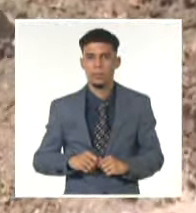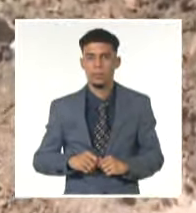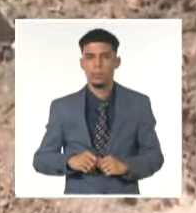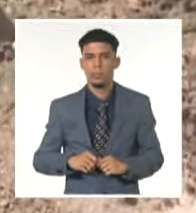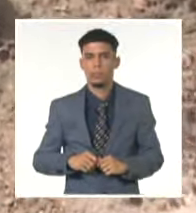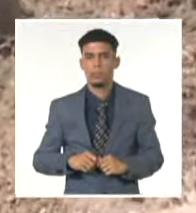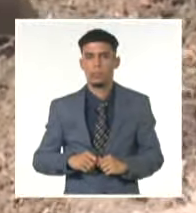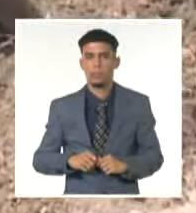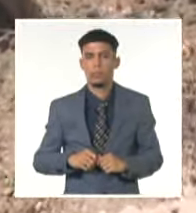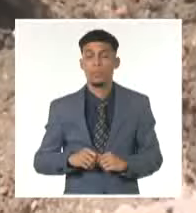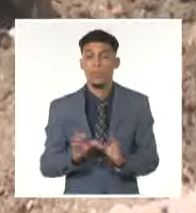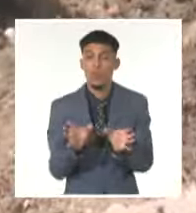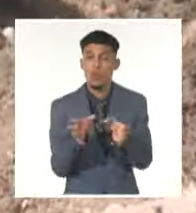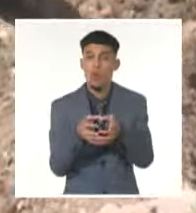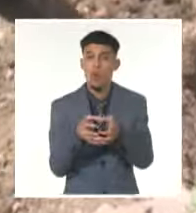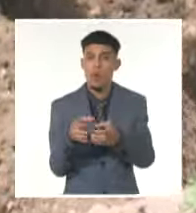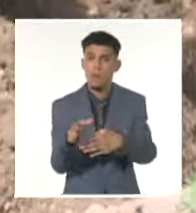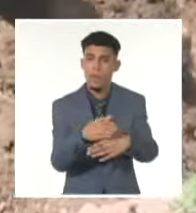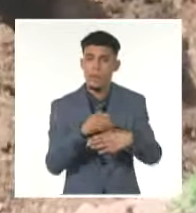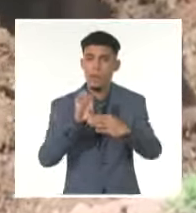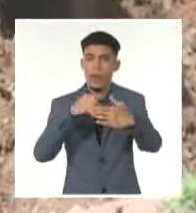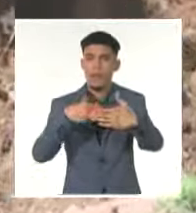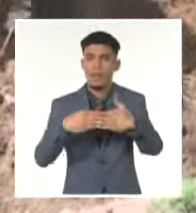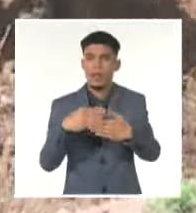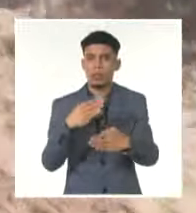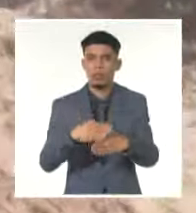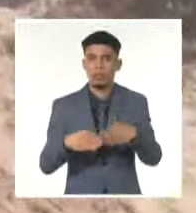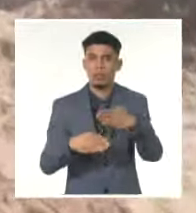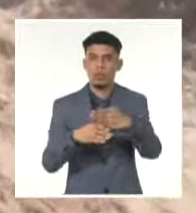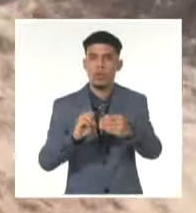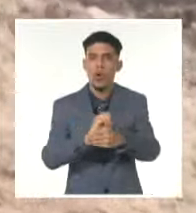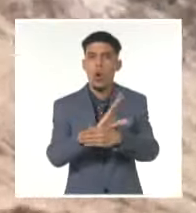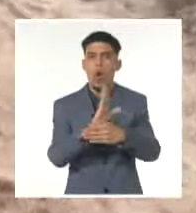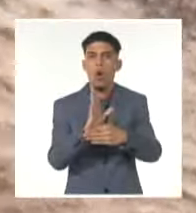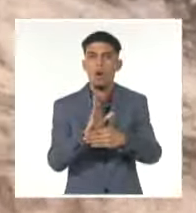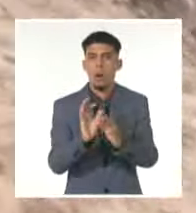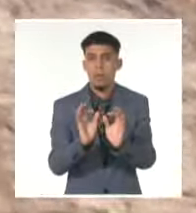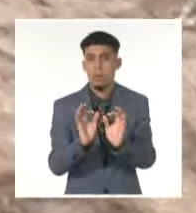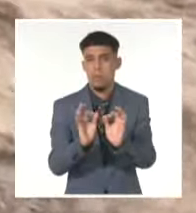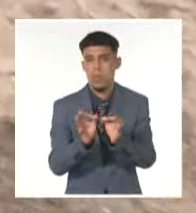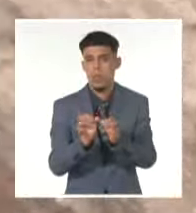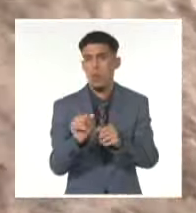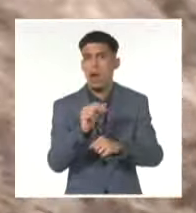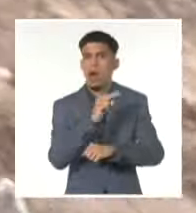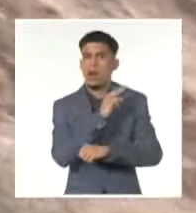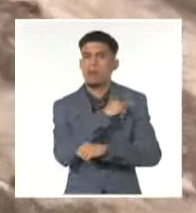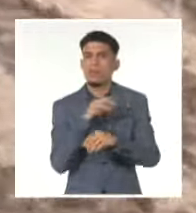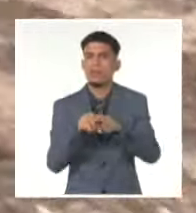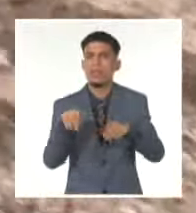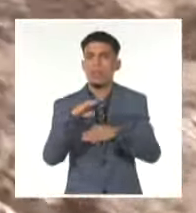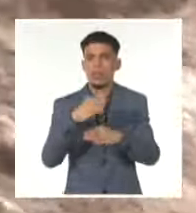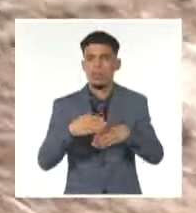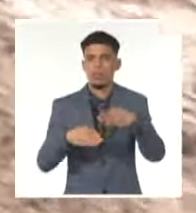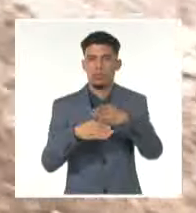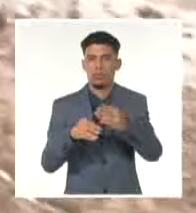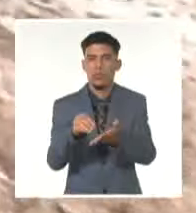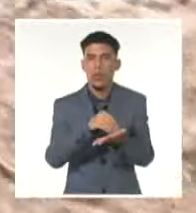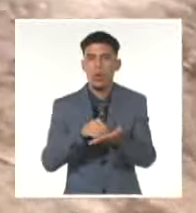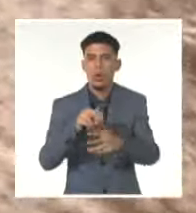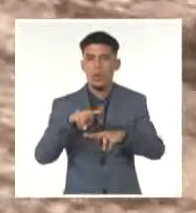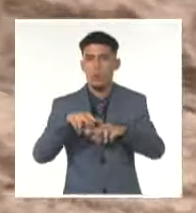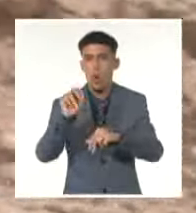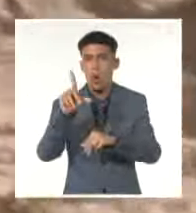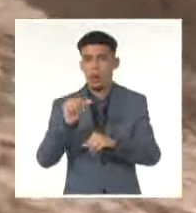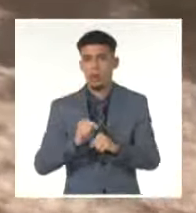Son fuerzas y medios de la empresa constructora de obras ingenieras Secoy número 16 de Mayarí, Holguín, los llamados